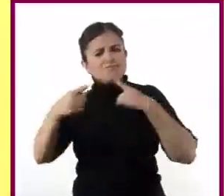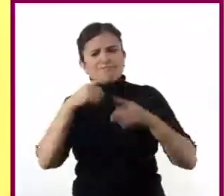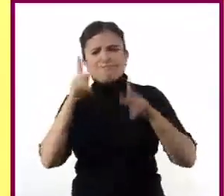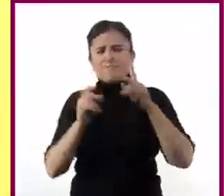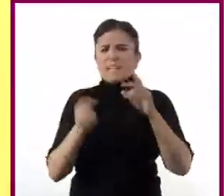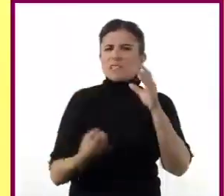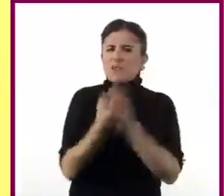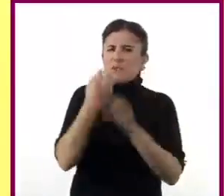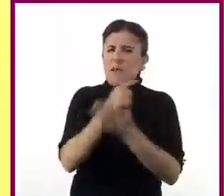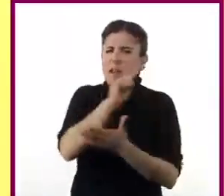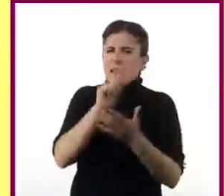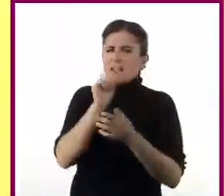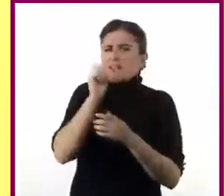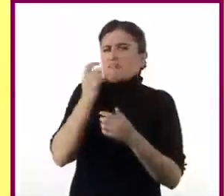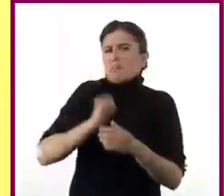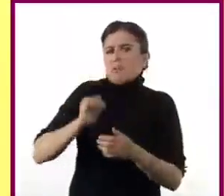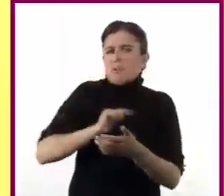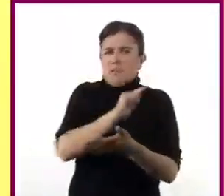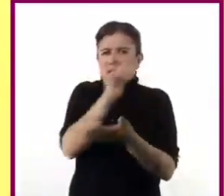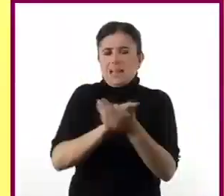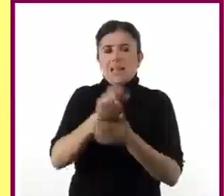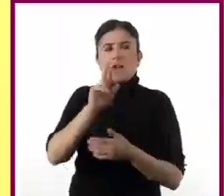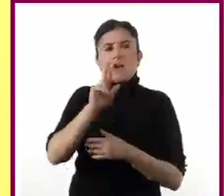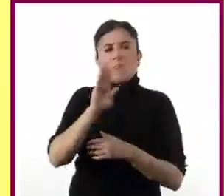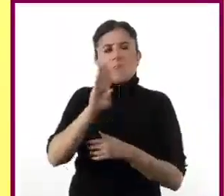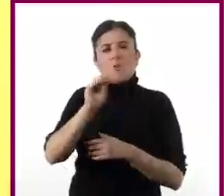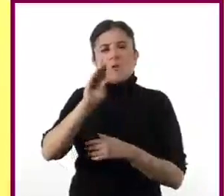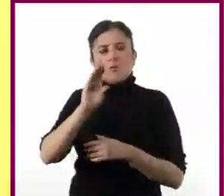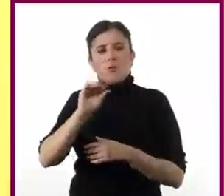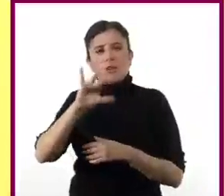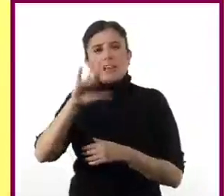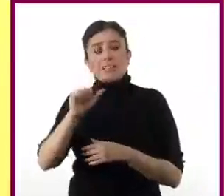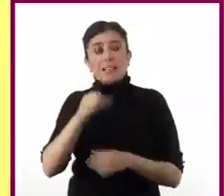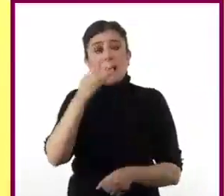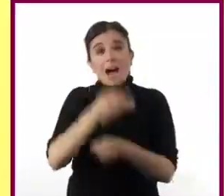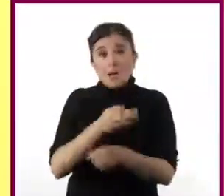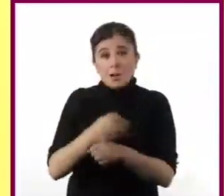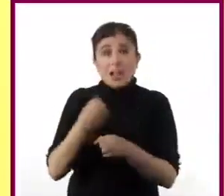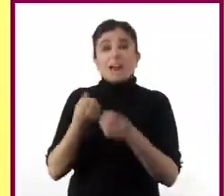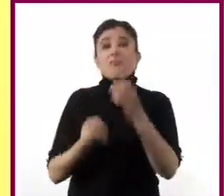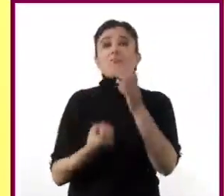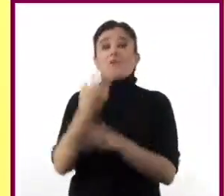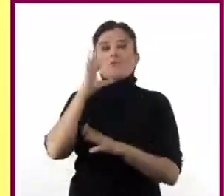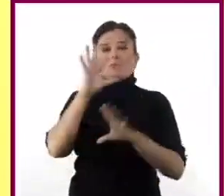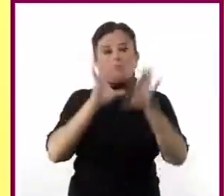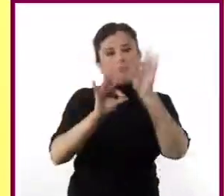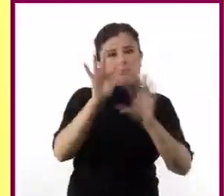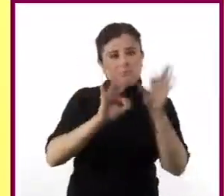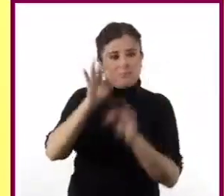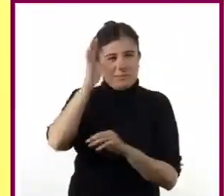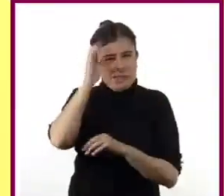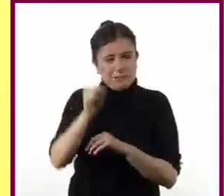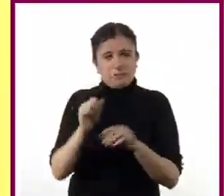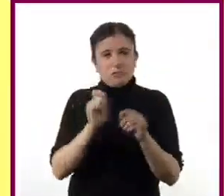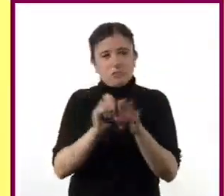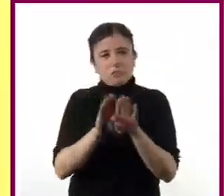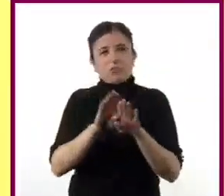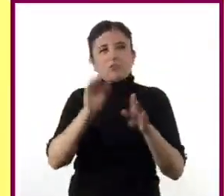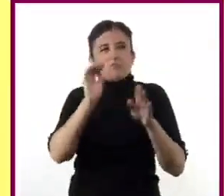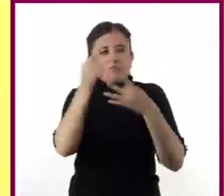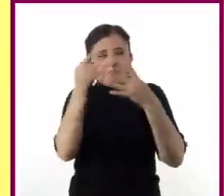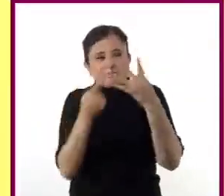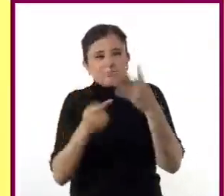reformas borbónicas. Sin embargo, en esta oportunidad retomaremos algunos de sus aspectos para vincularlos como causas